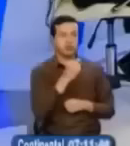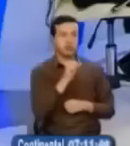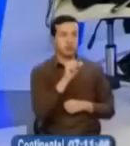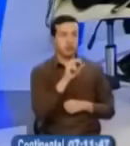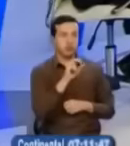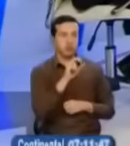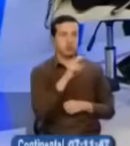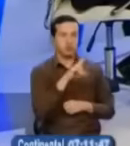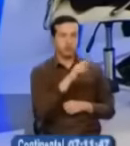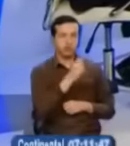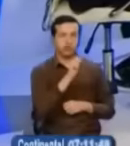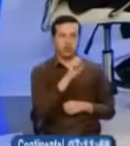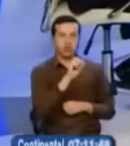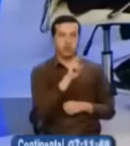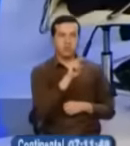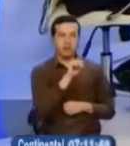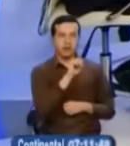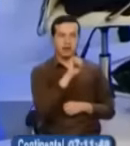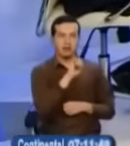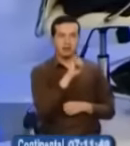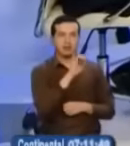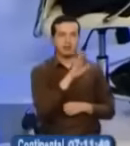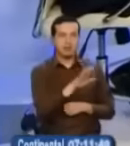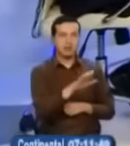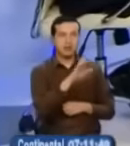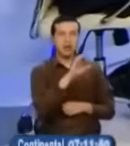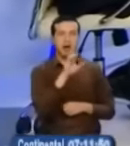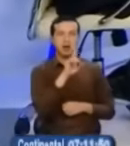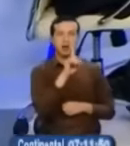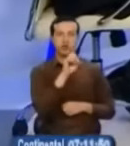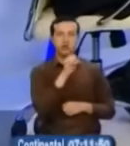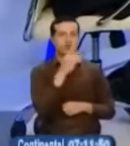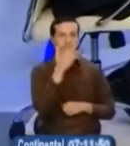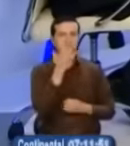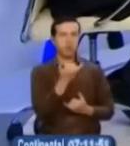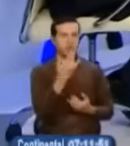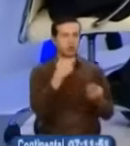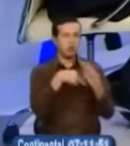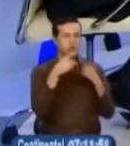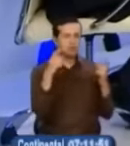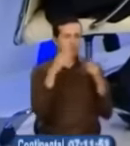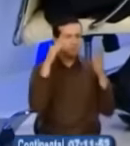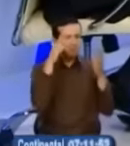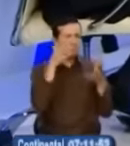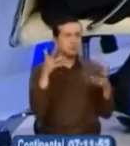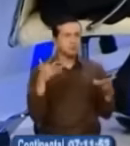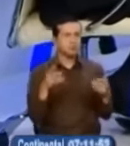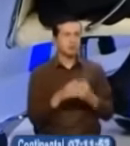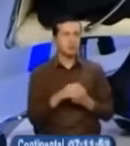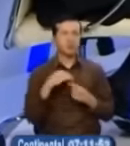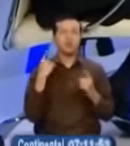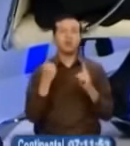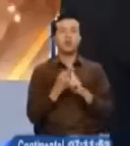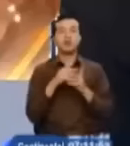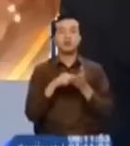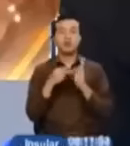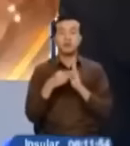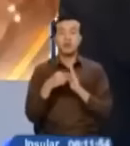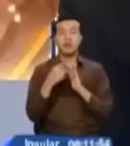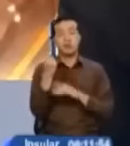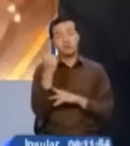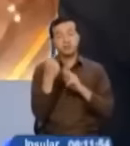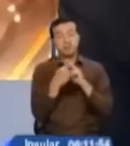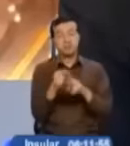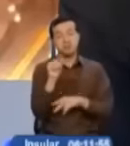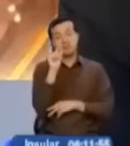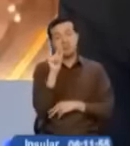CONAFIPS, lo que hay que tratar es hacia dónde están apuntando las finanzas populares. Porque una cosa es el microcrédito o